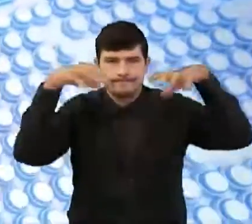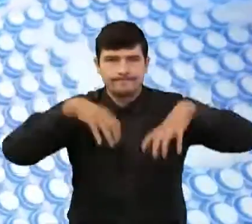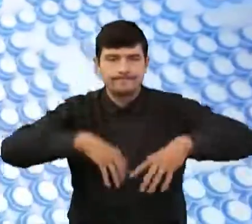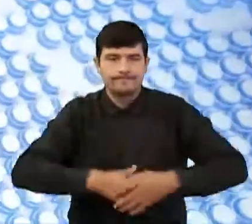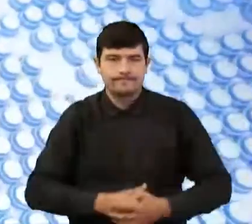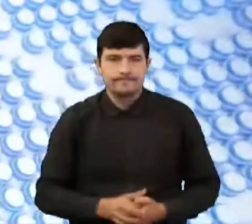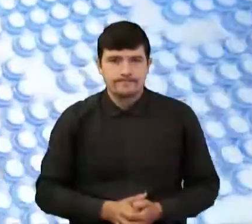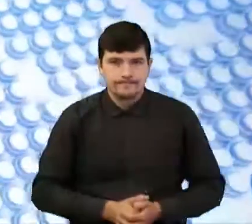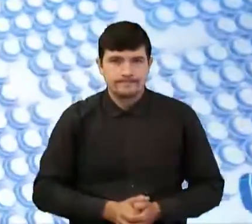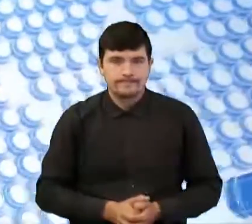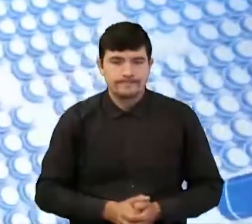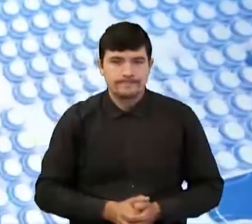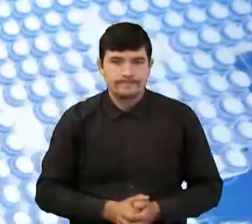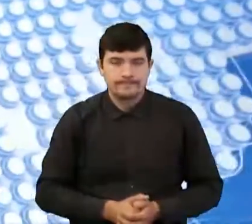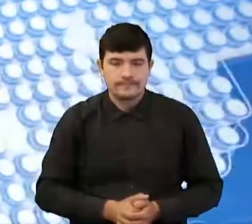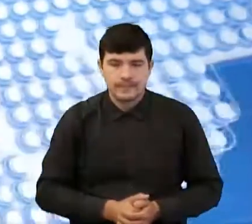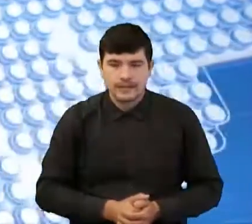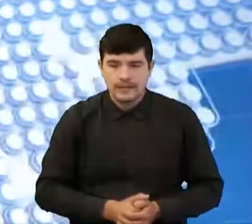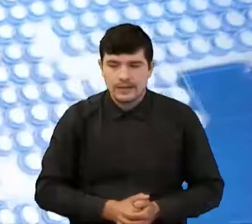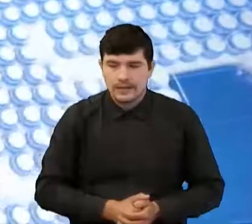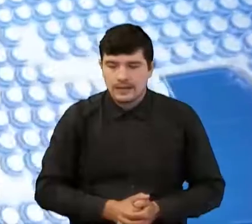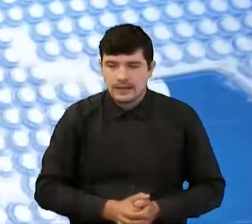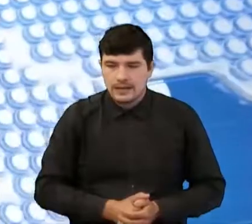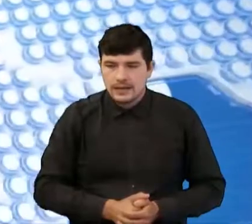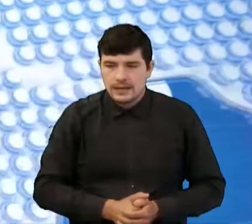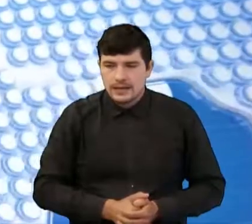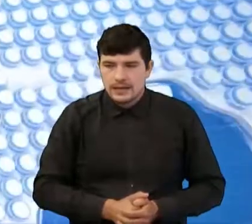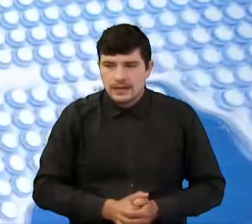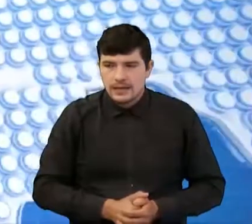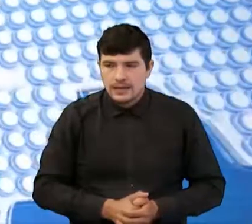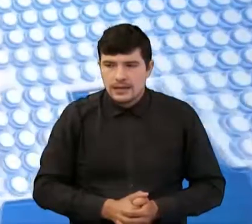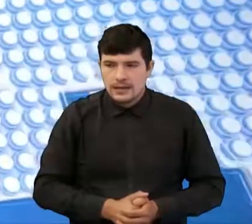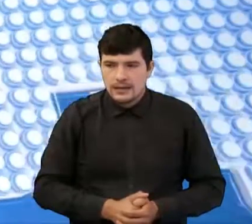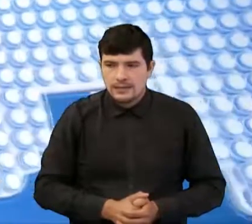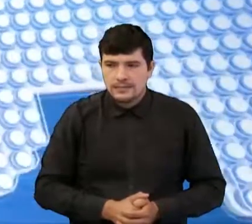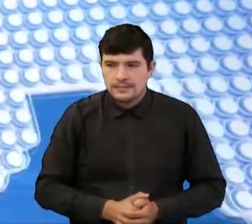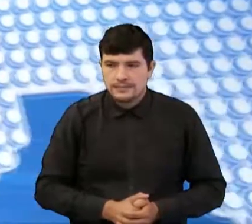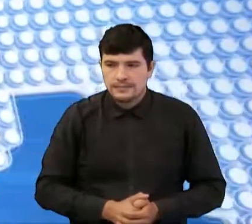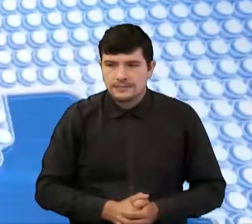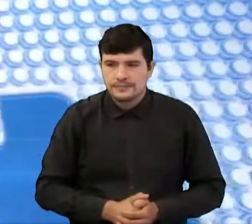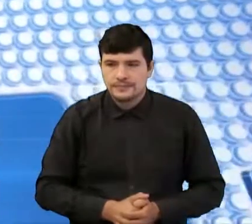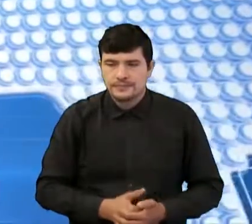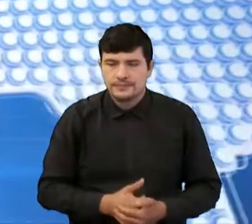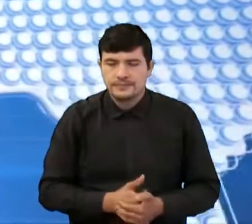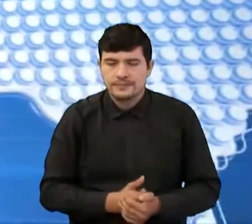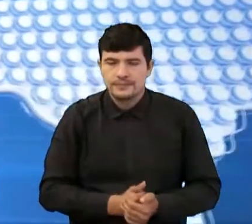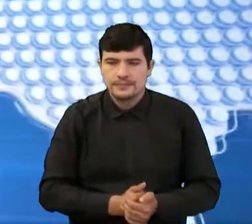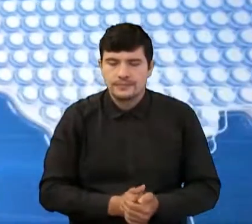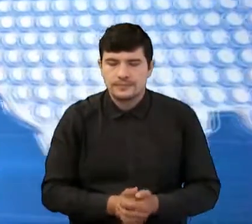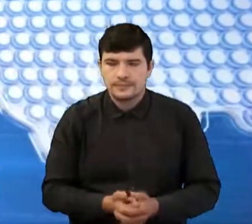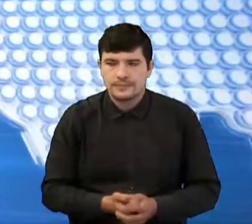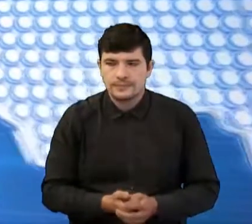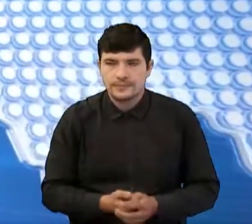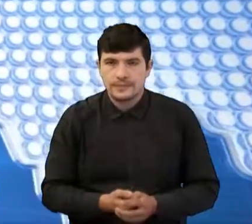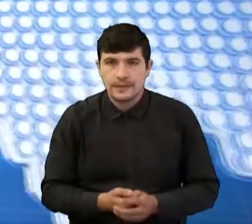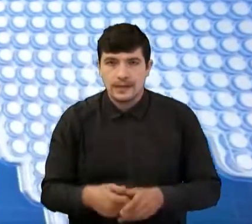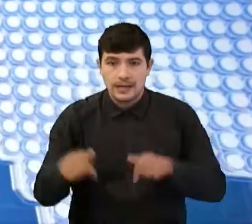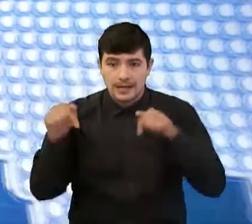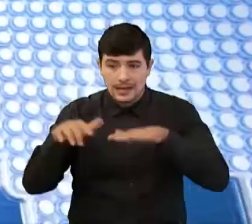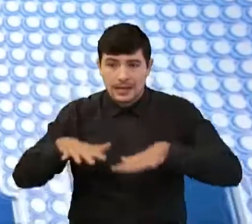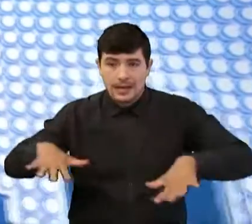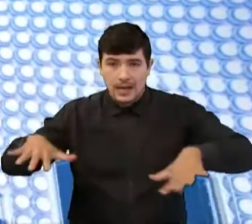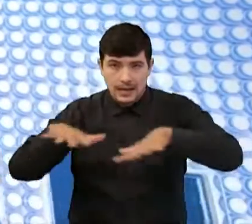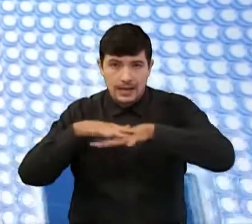últimos días. Nos encontramos en el sector La Ye Caoba, en un derrumbe que ya llevamos 4 meses con este